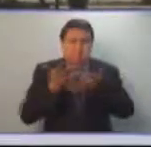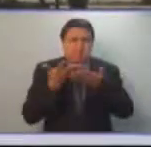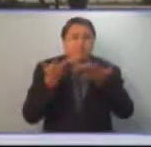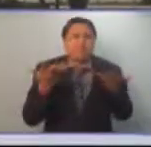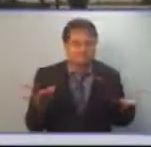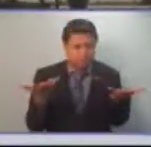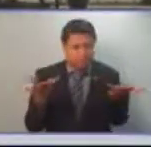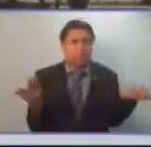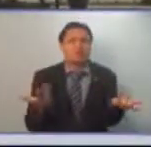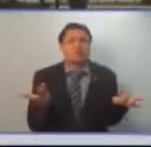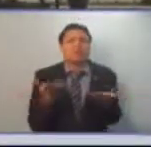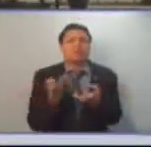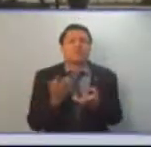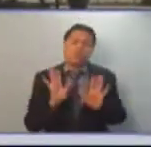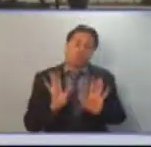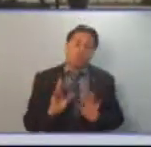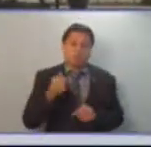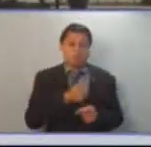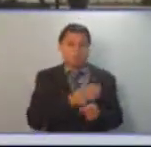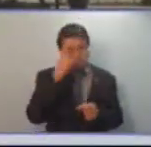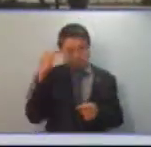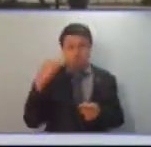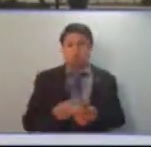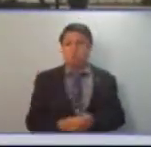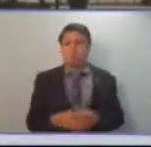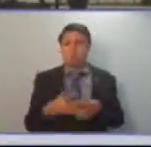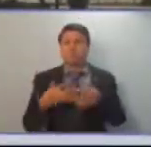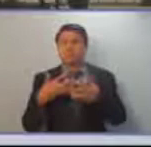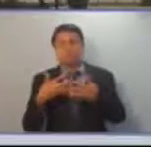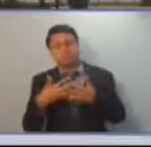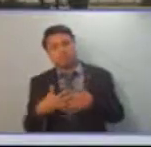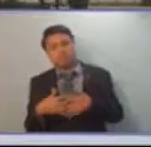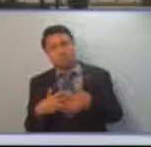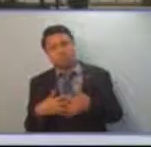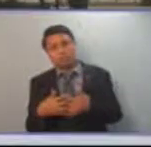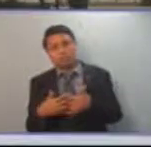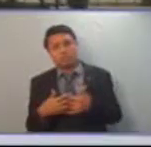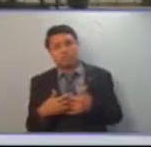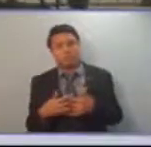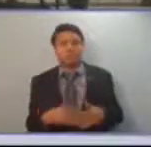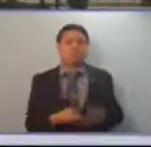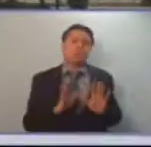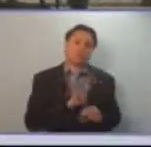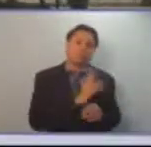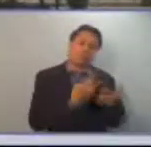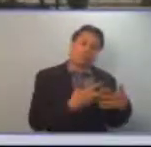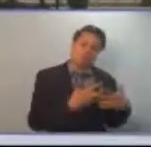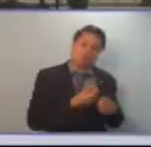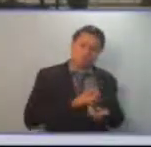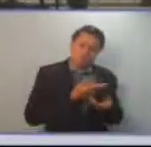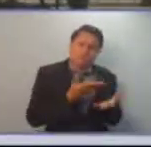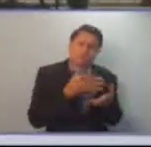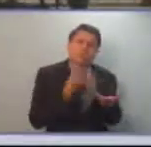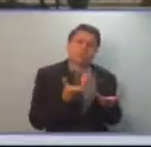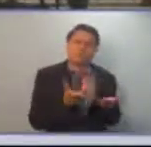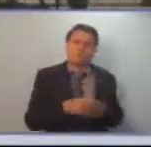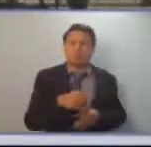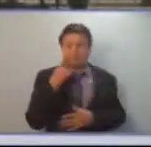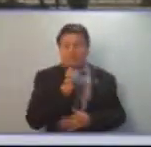o, para algunos partidos, de los empresarios, de las empresas, que se ven